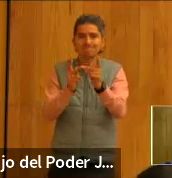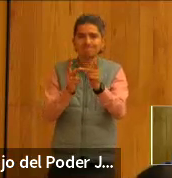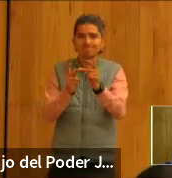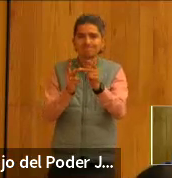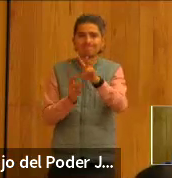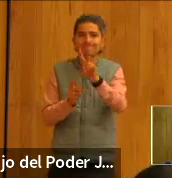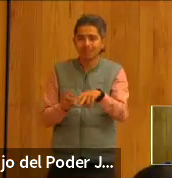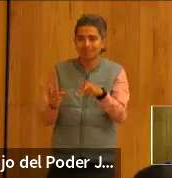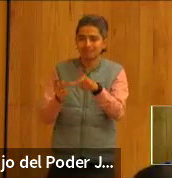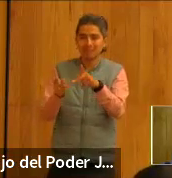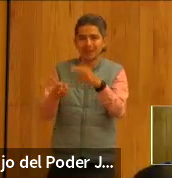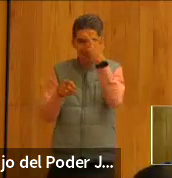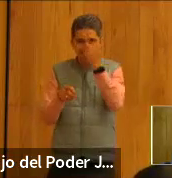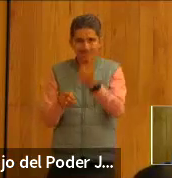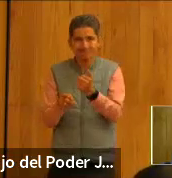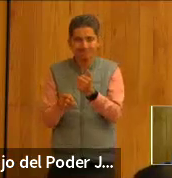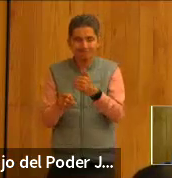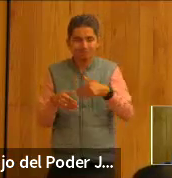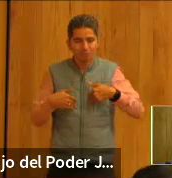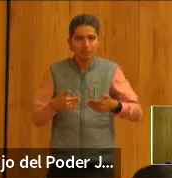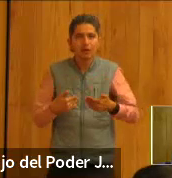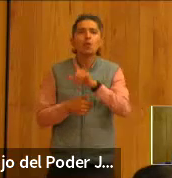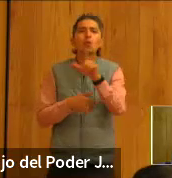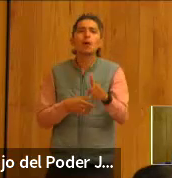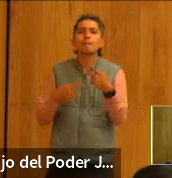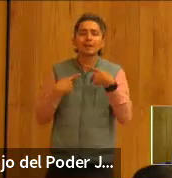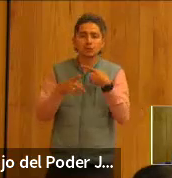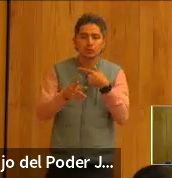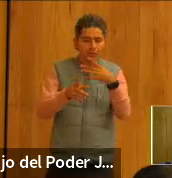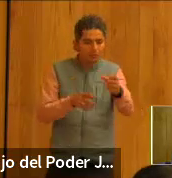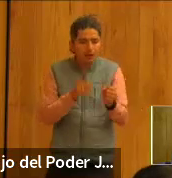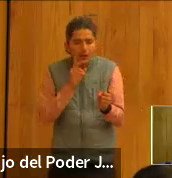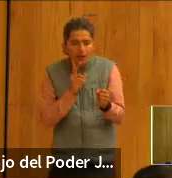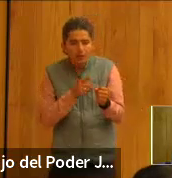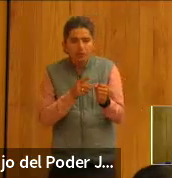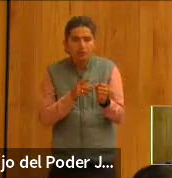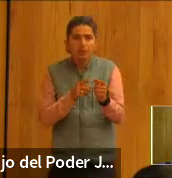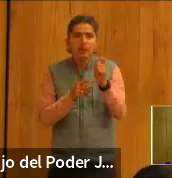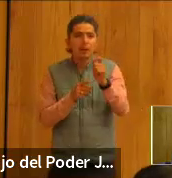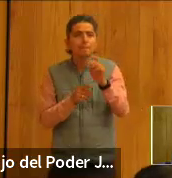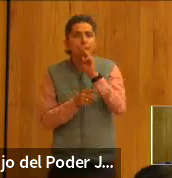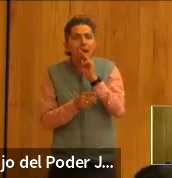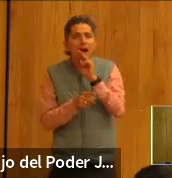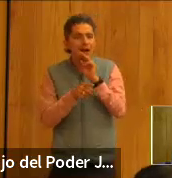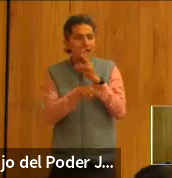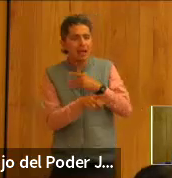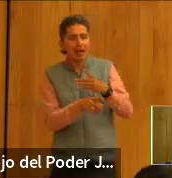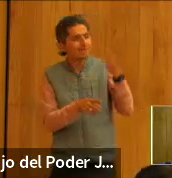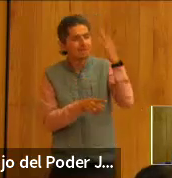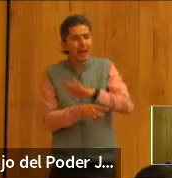víctima. Y lo último, el acusado declara y señala que la víctima y su mamá mienten, que es una